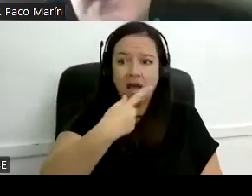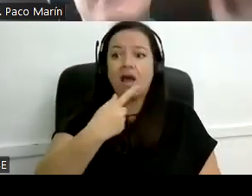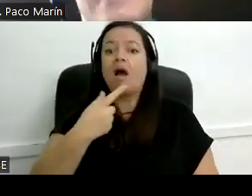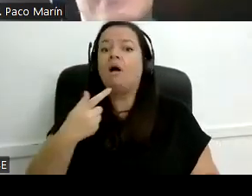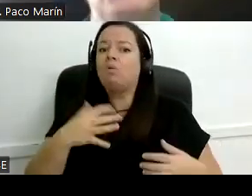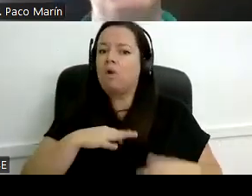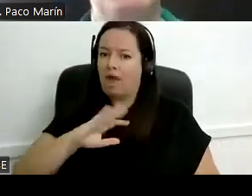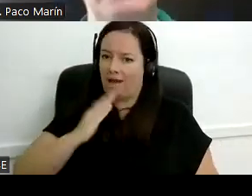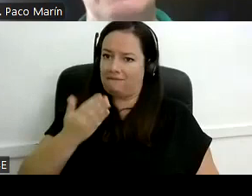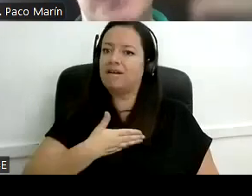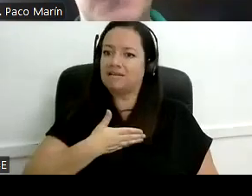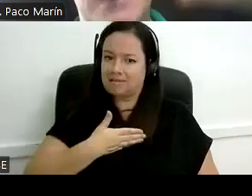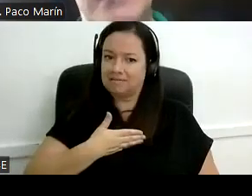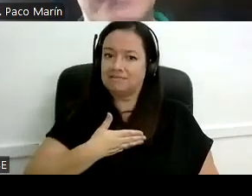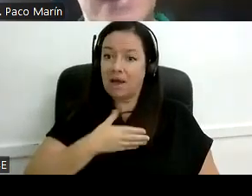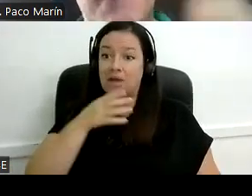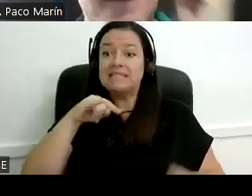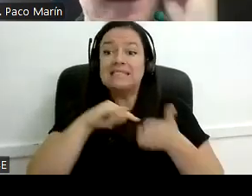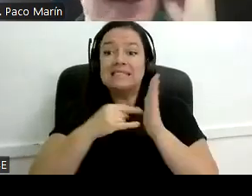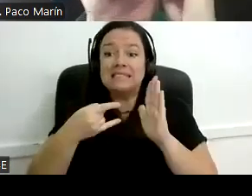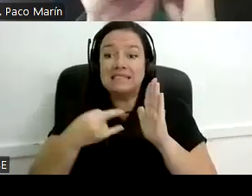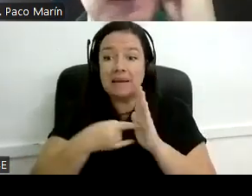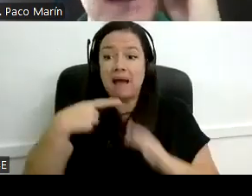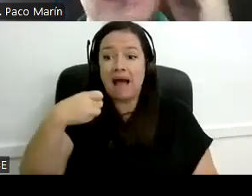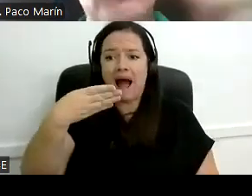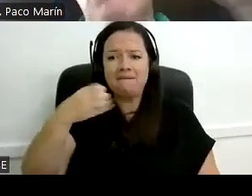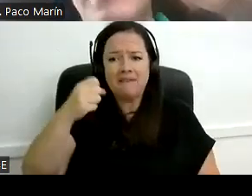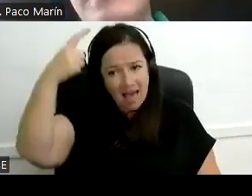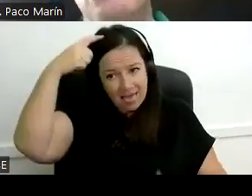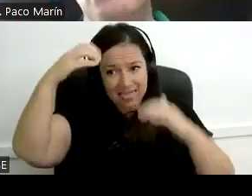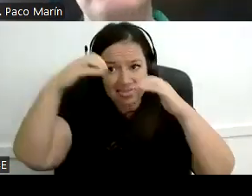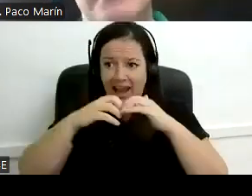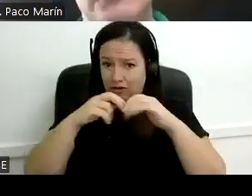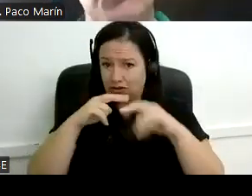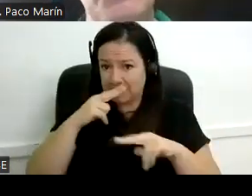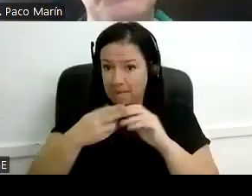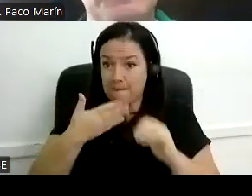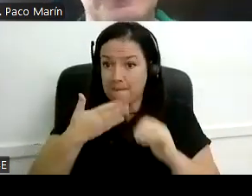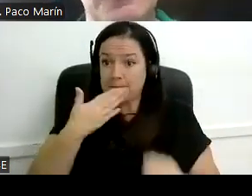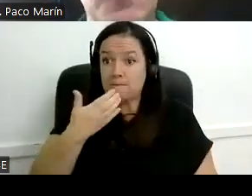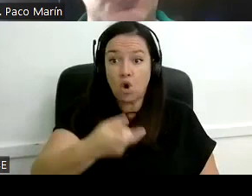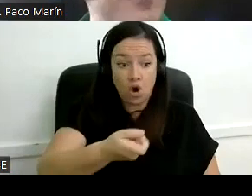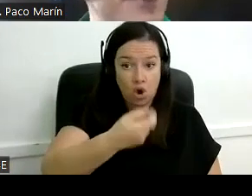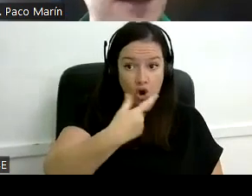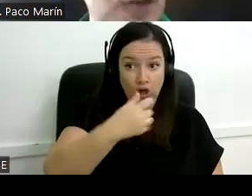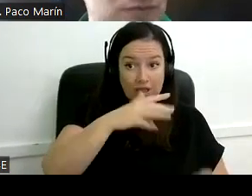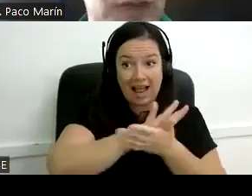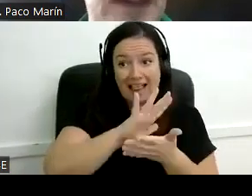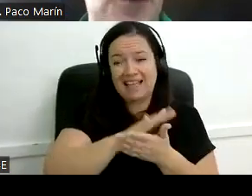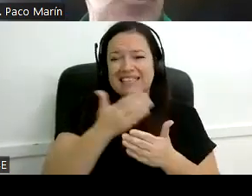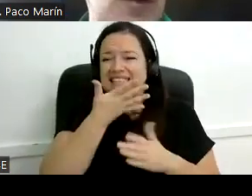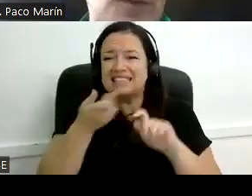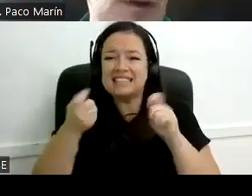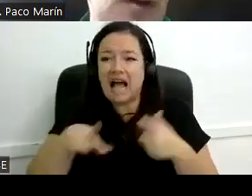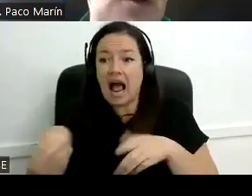son, actúan sobre el sistema GABA del cerebro. Entonces, cualquier sustancia que actúe sobre ese mismo sistema, como es